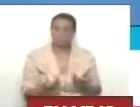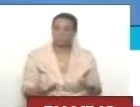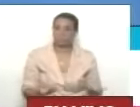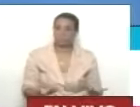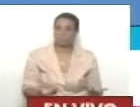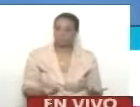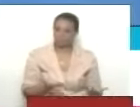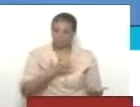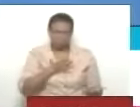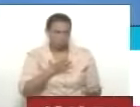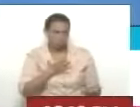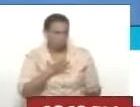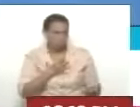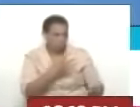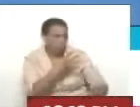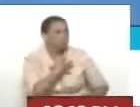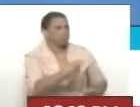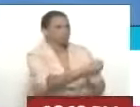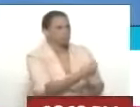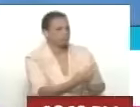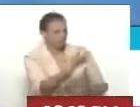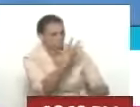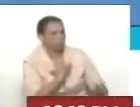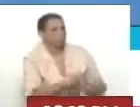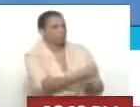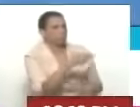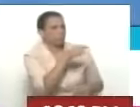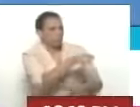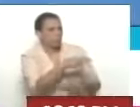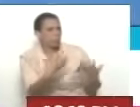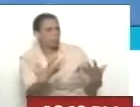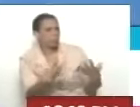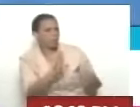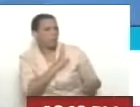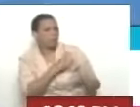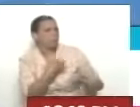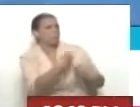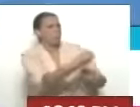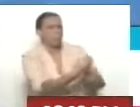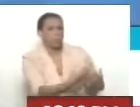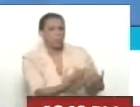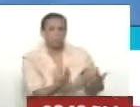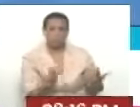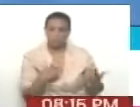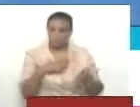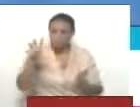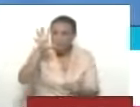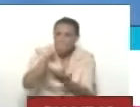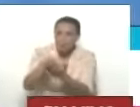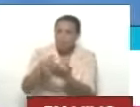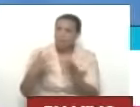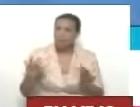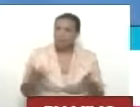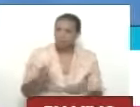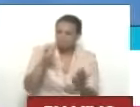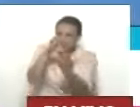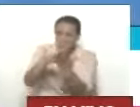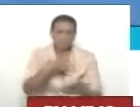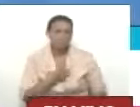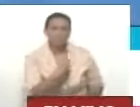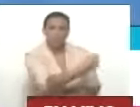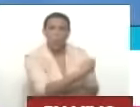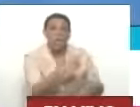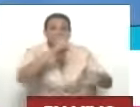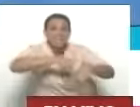Que yo soy colonia tuya, o gringo. Yo soy colonia de ustedes. Nosotros somos colonia. ¿Ah?